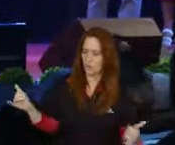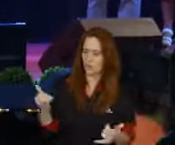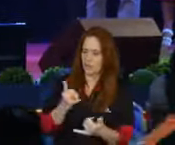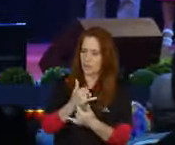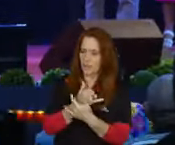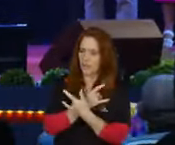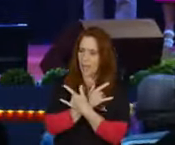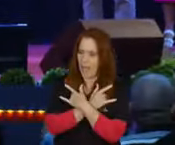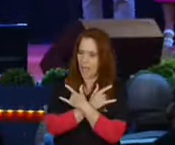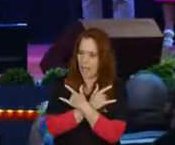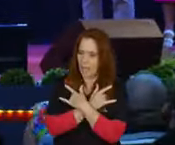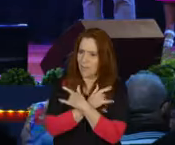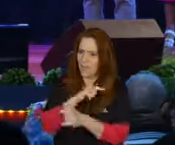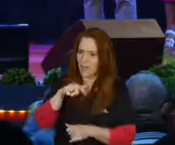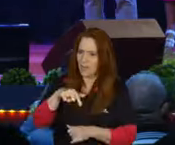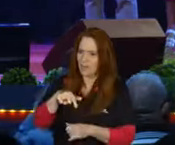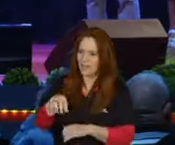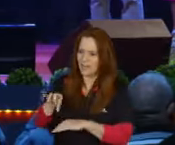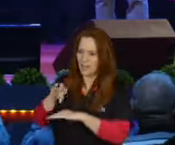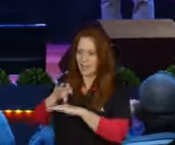Como Dios nos ama.